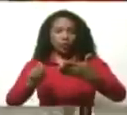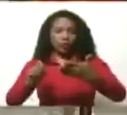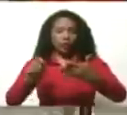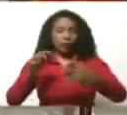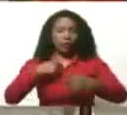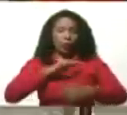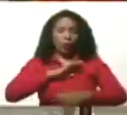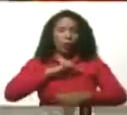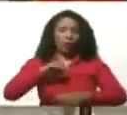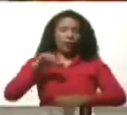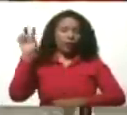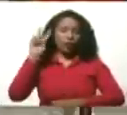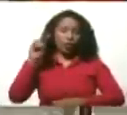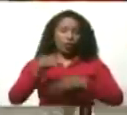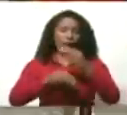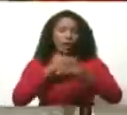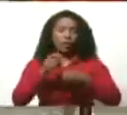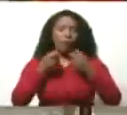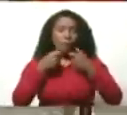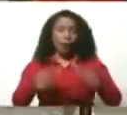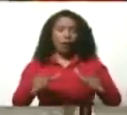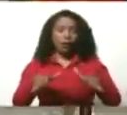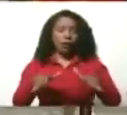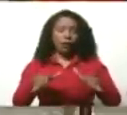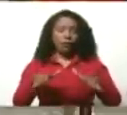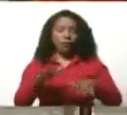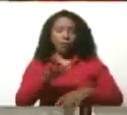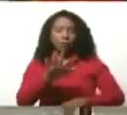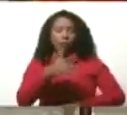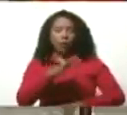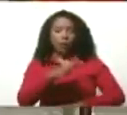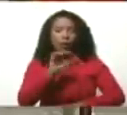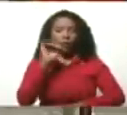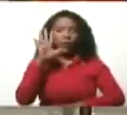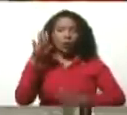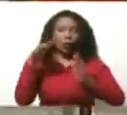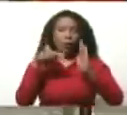venezolanos, lo que pudo generar pérdidas aproximadas a